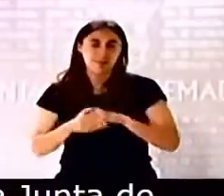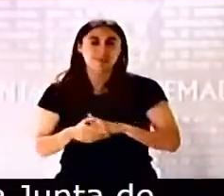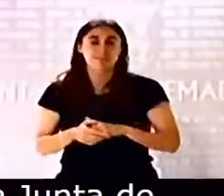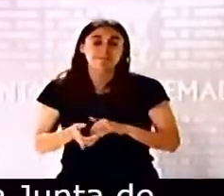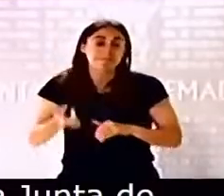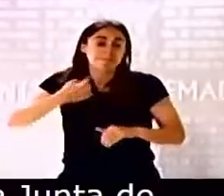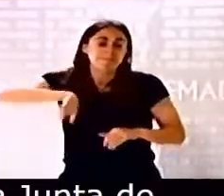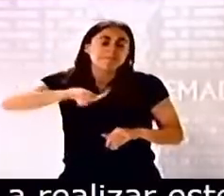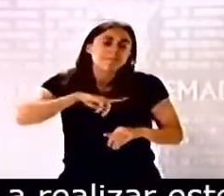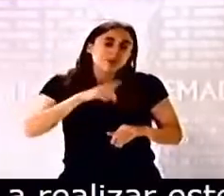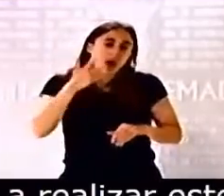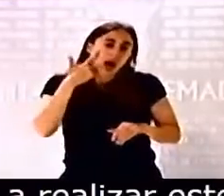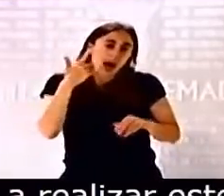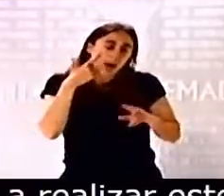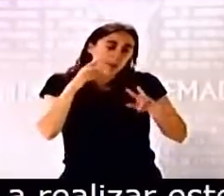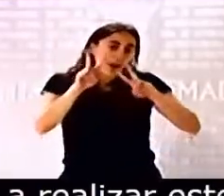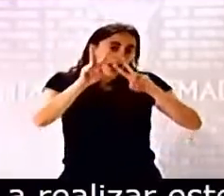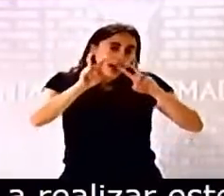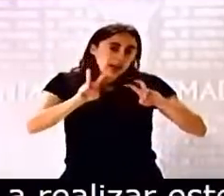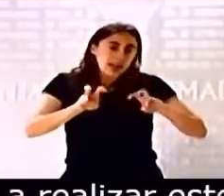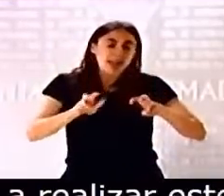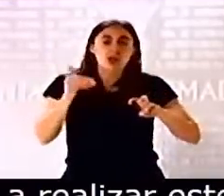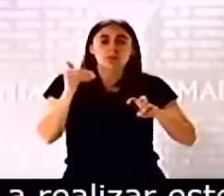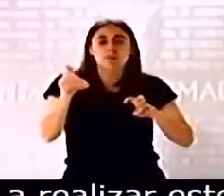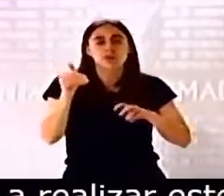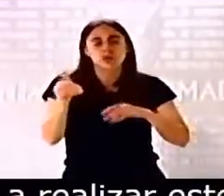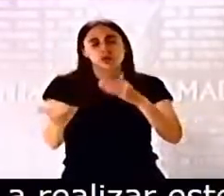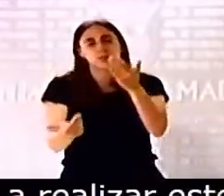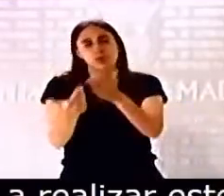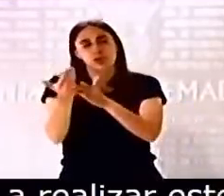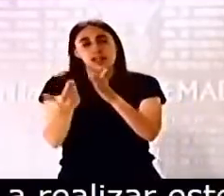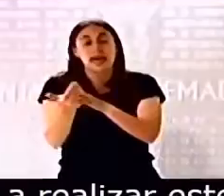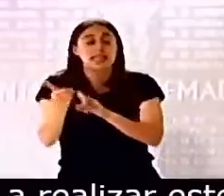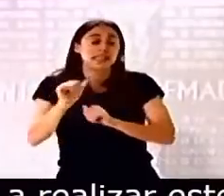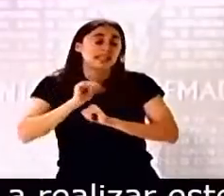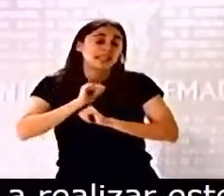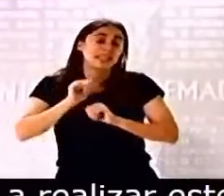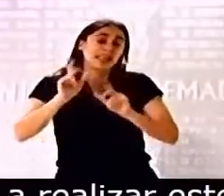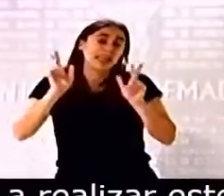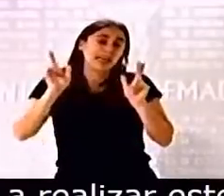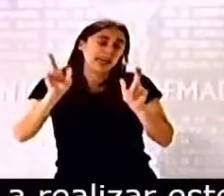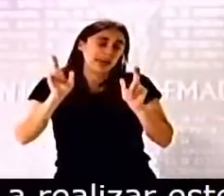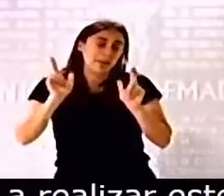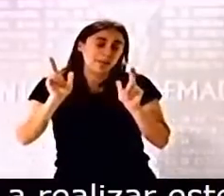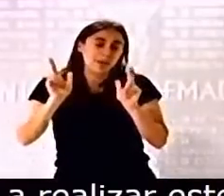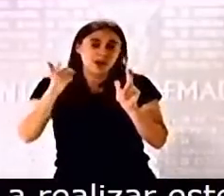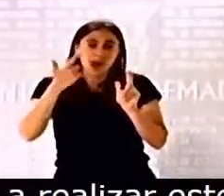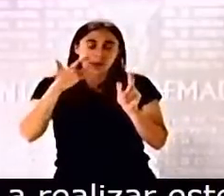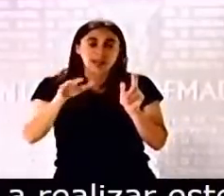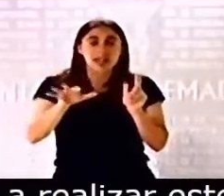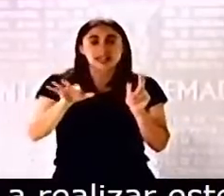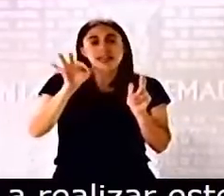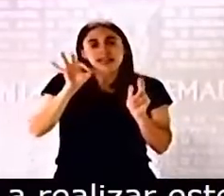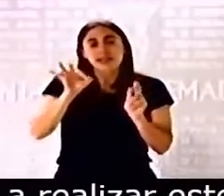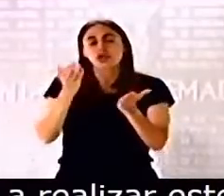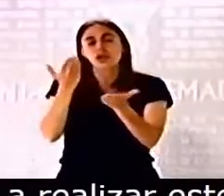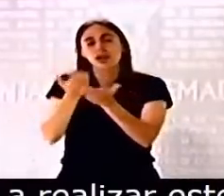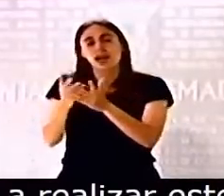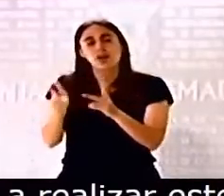estamos estudiando y en los próximos días espero que podamos tomar una decisión de autorización con respecto